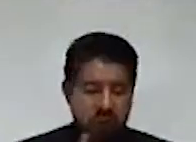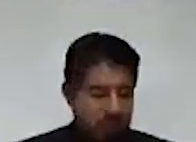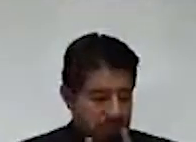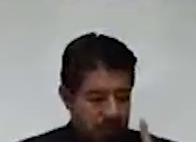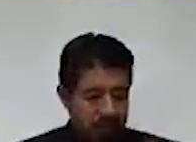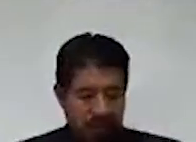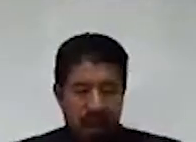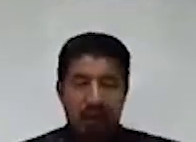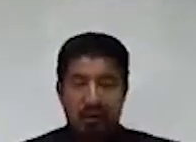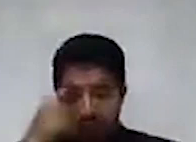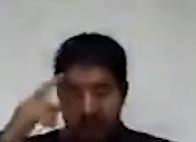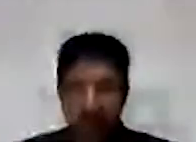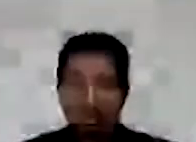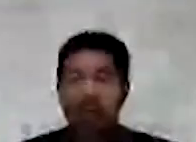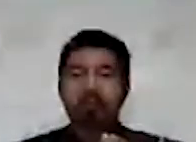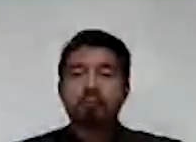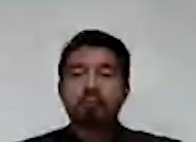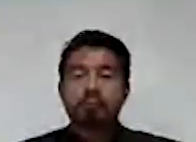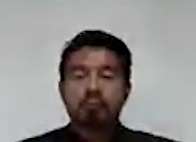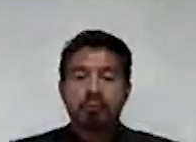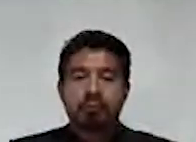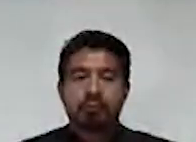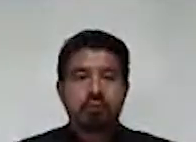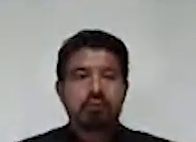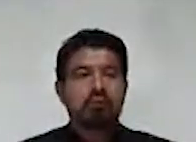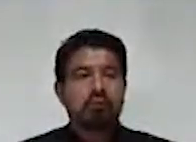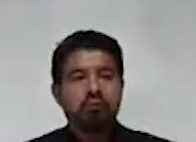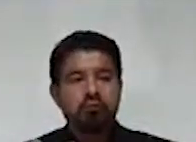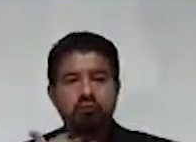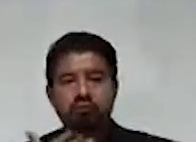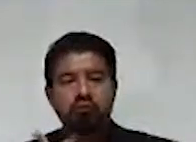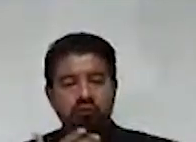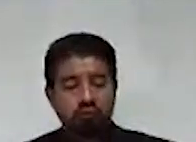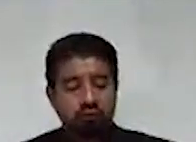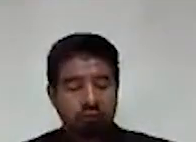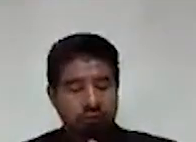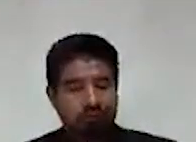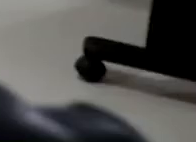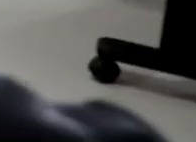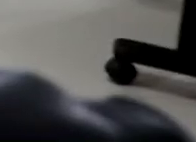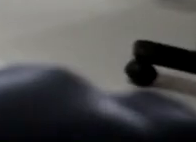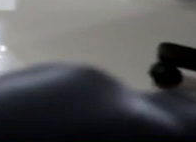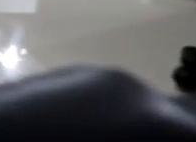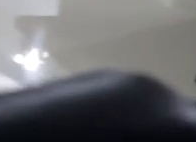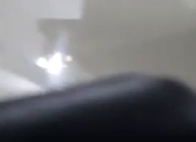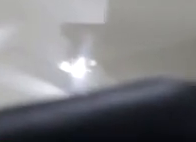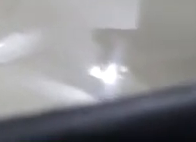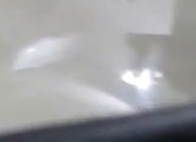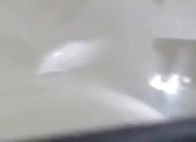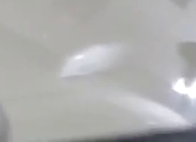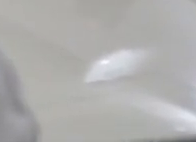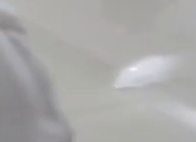políticos y electorales de la comunidad lgbt+ respecto al presupuesto ejercido informó que de 2016 a